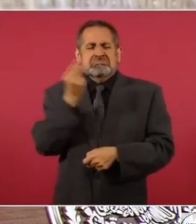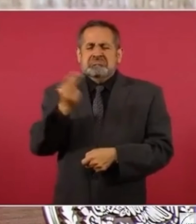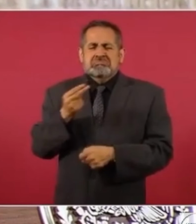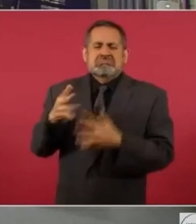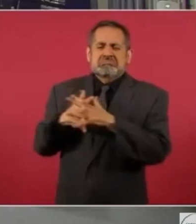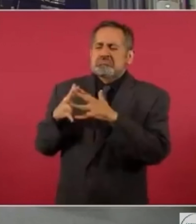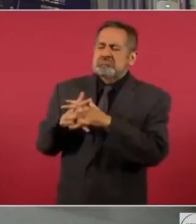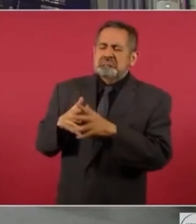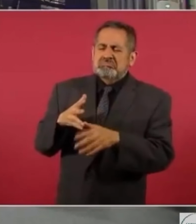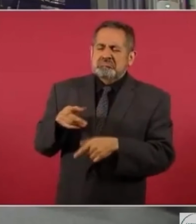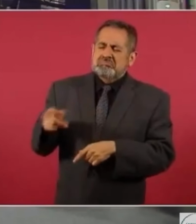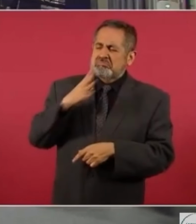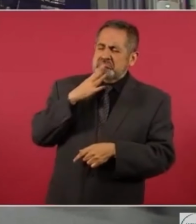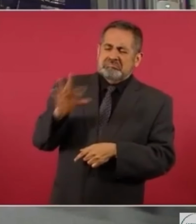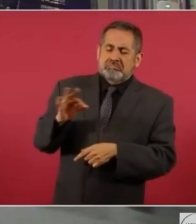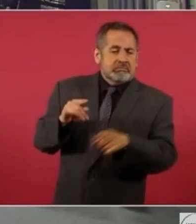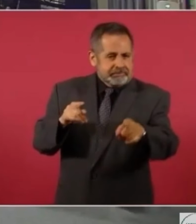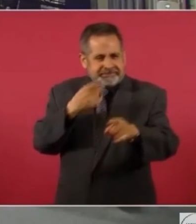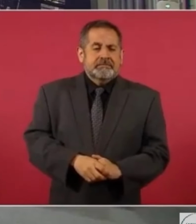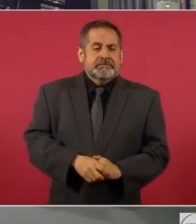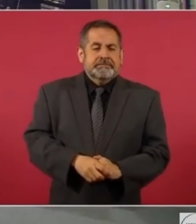¿Sí lo tiene? A ver.